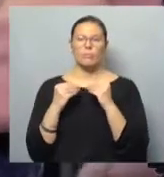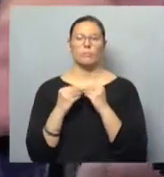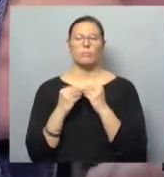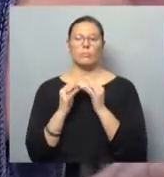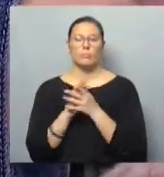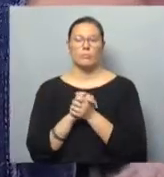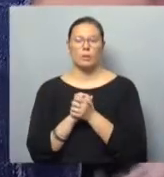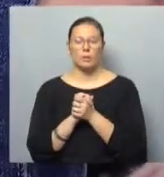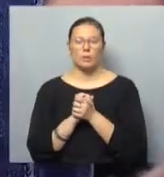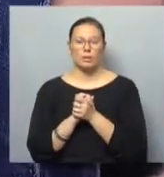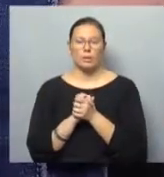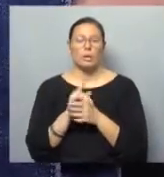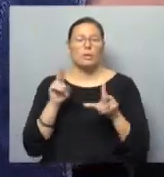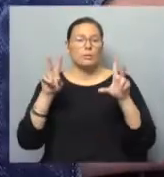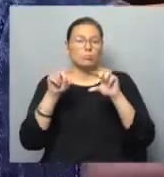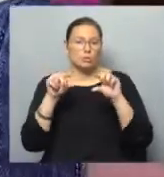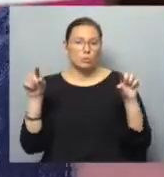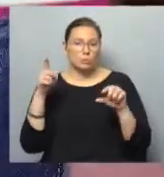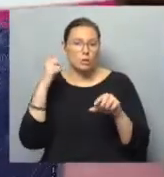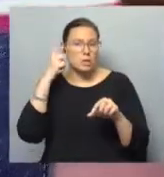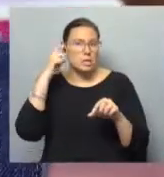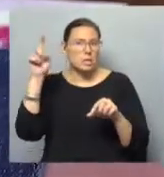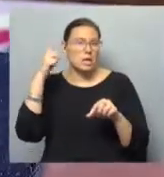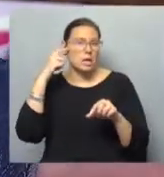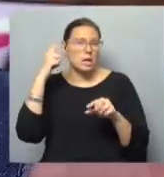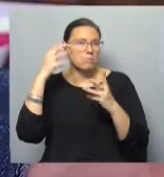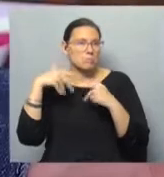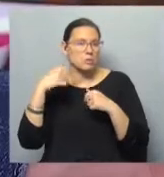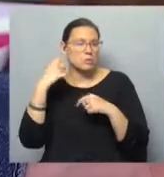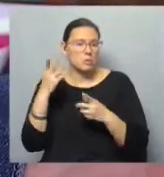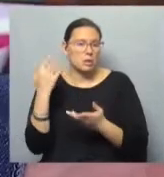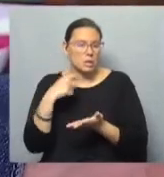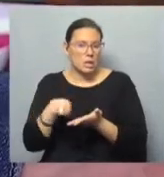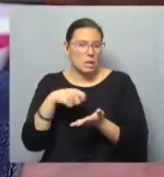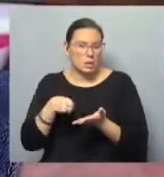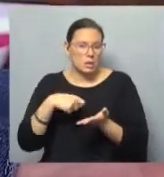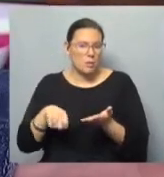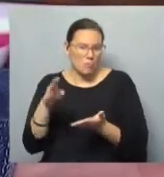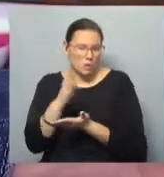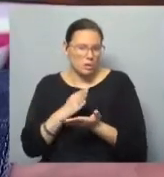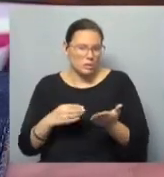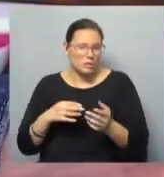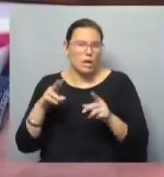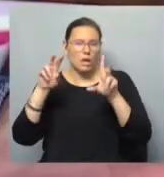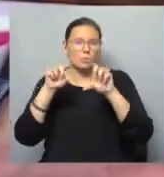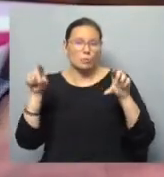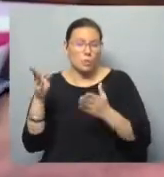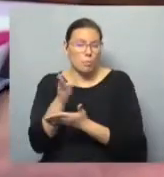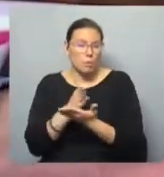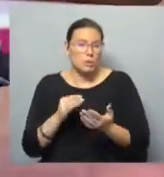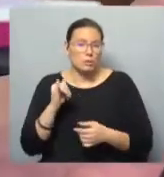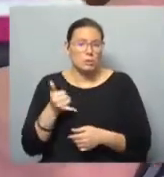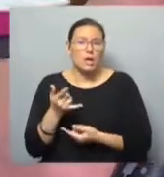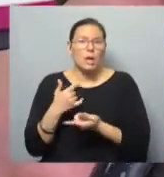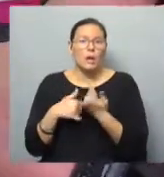sí. Es un título que salió en mi cabeza porque hasta ahora yo había escrito sobre todo poesía, es un título poético,